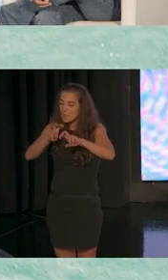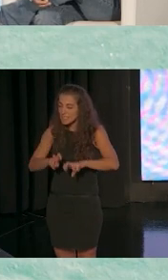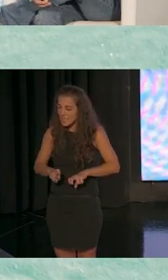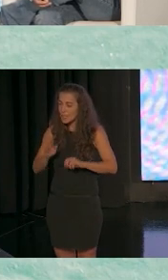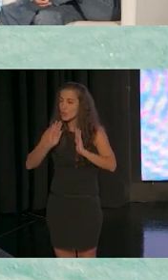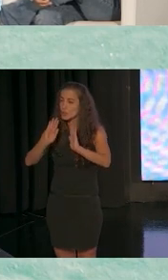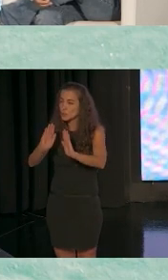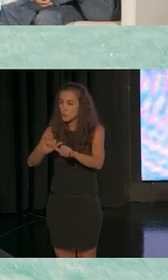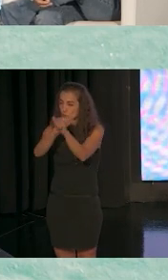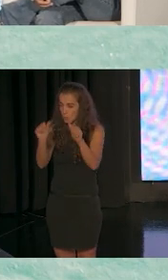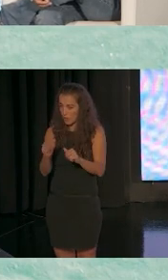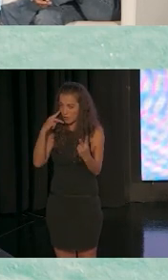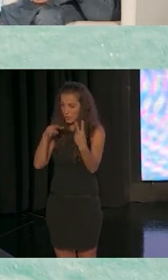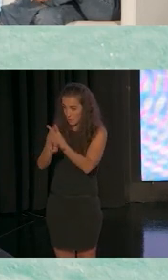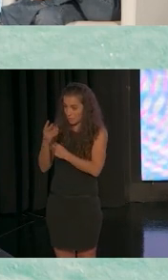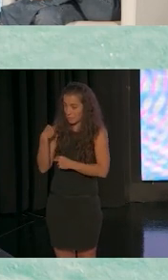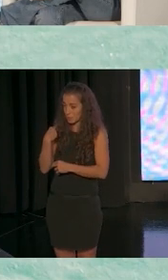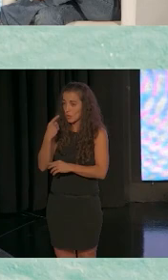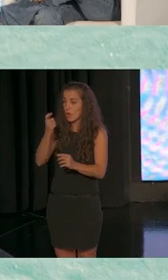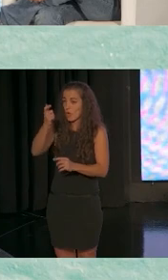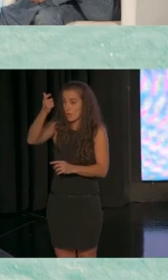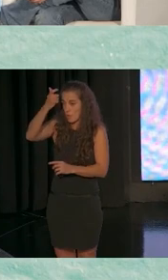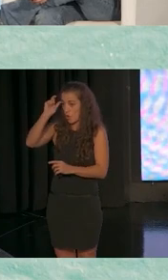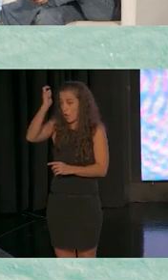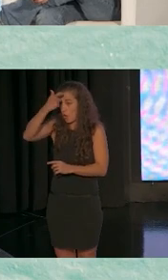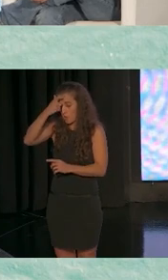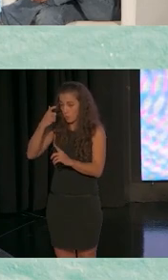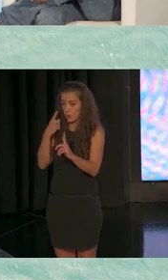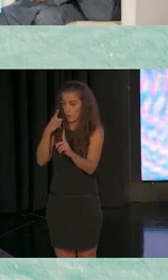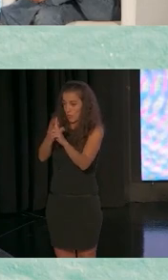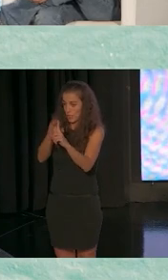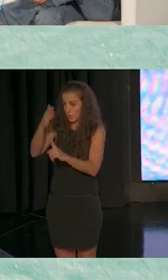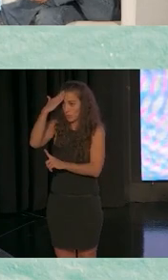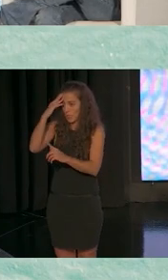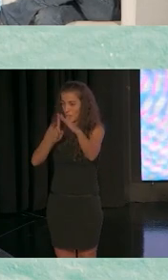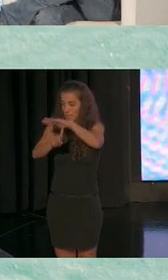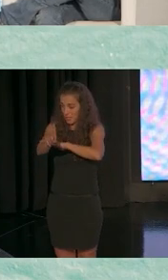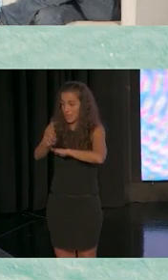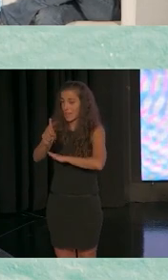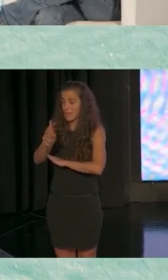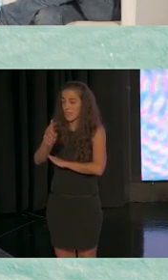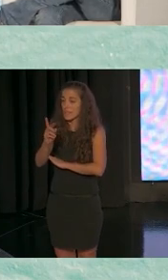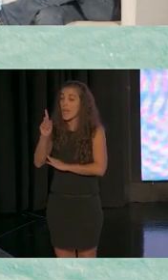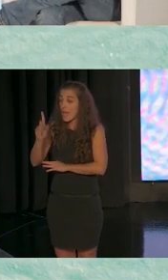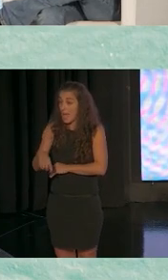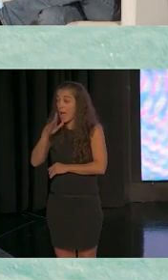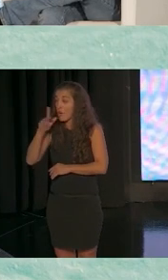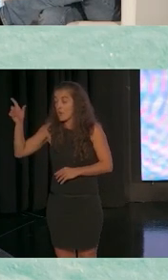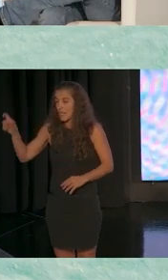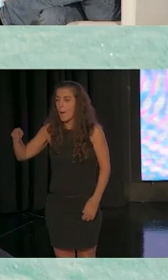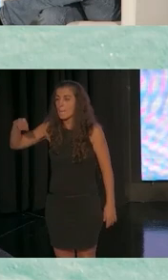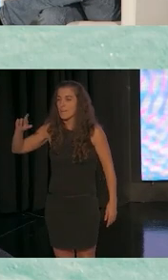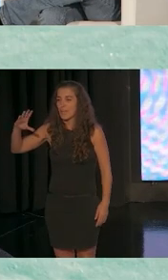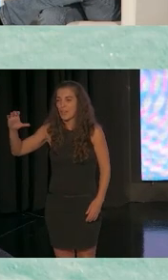esos modelos transparentes de esos modelos que ponen el desarrollo en el centro y ahora Mercedes les va a contar de forma muy breve también eh otros en un